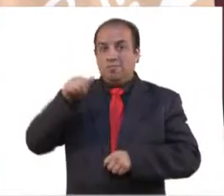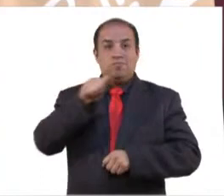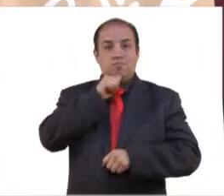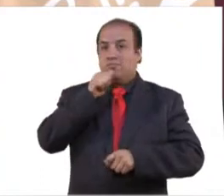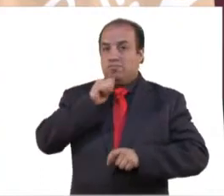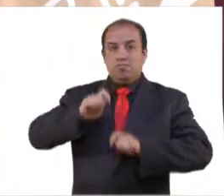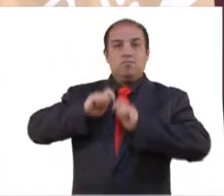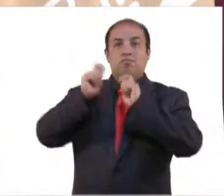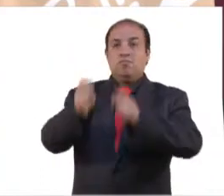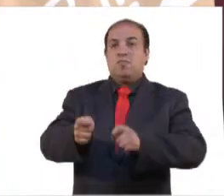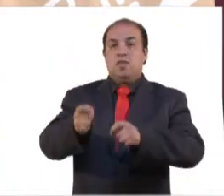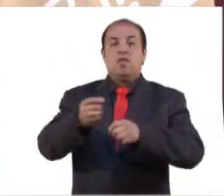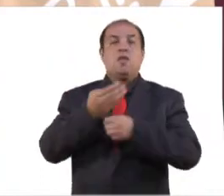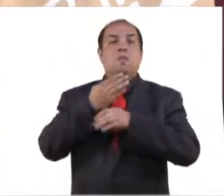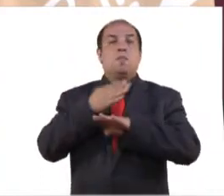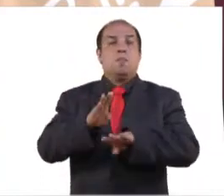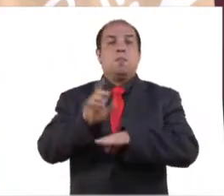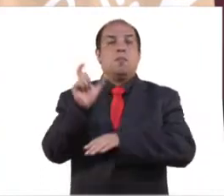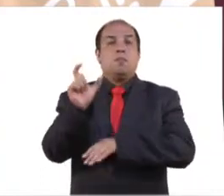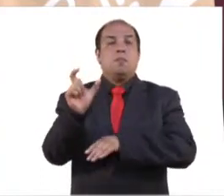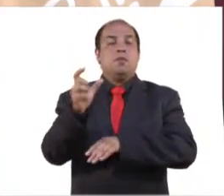su tarjeta del Banco de Bienestar.